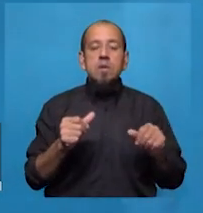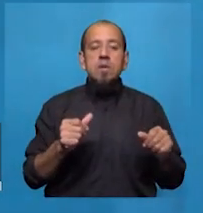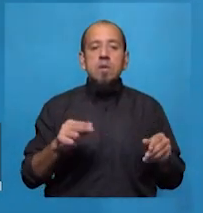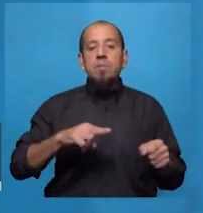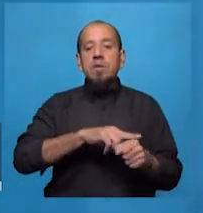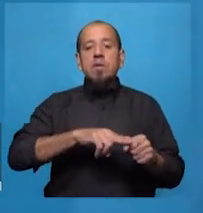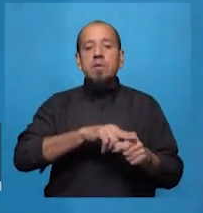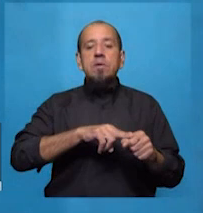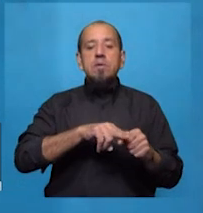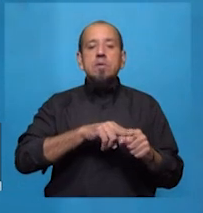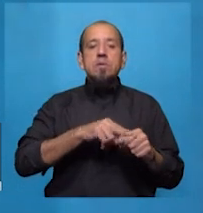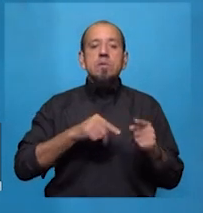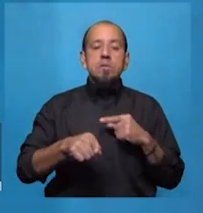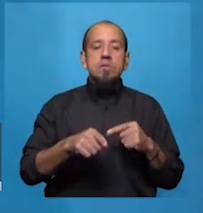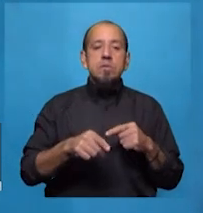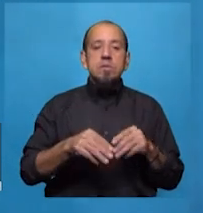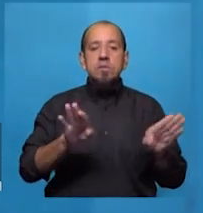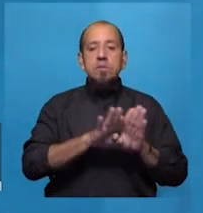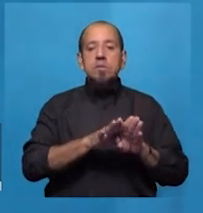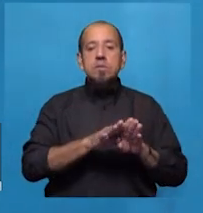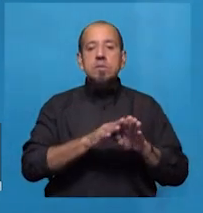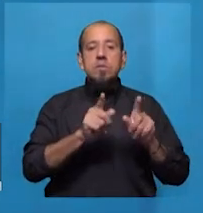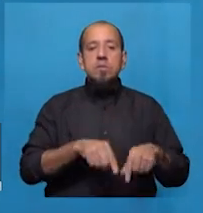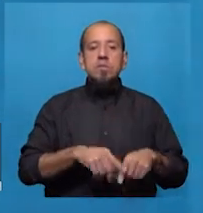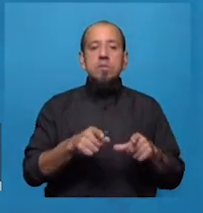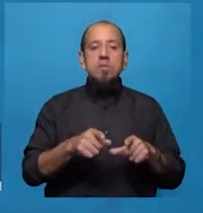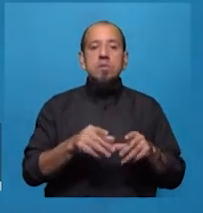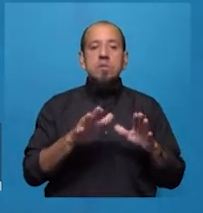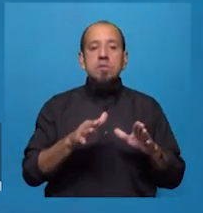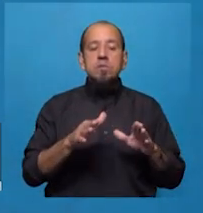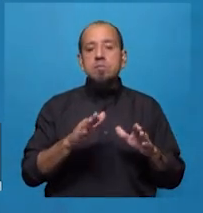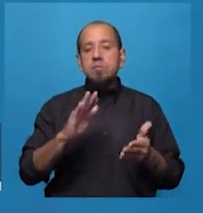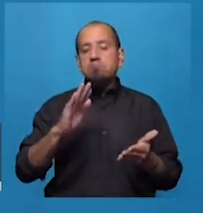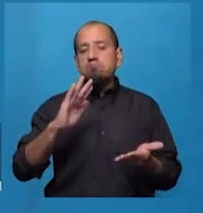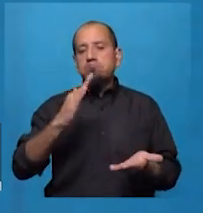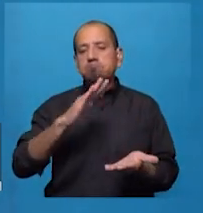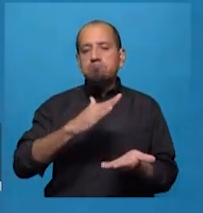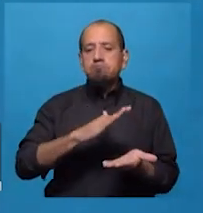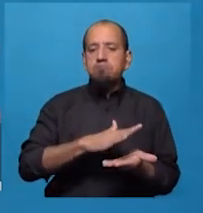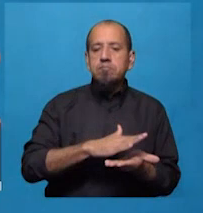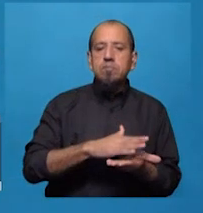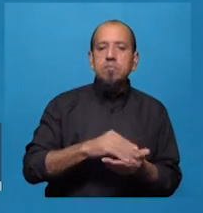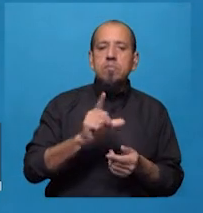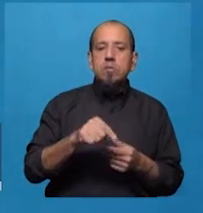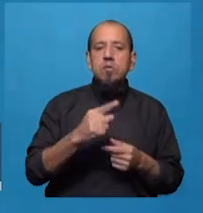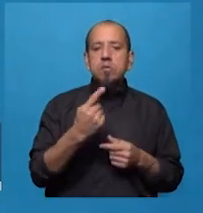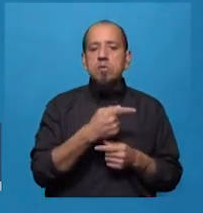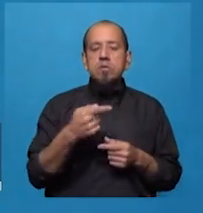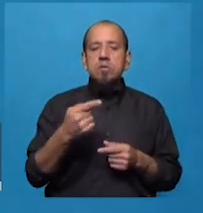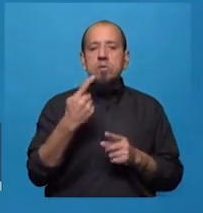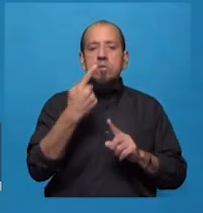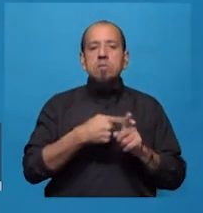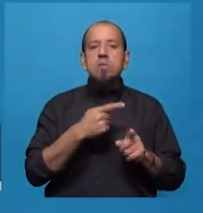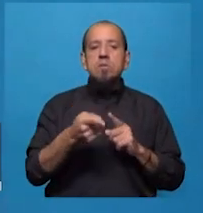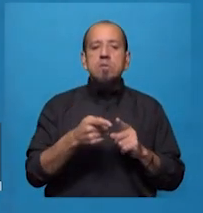pasta base no cerrás una boca de pasta base los delitos y los hurtos se reducen un poquito ese primer semana primer mes